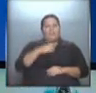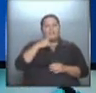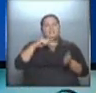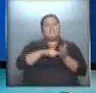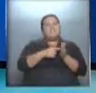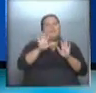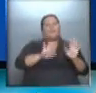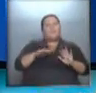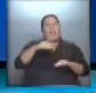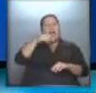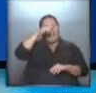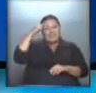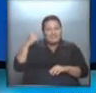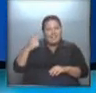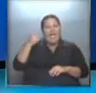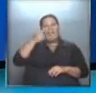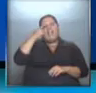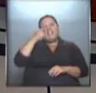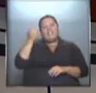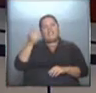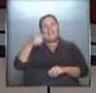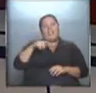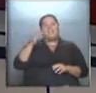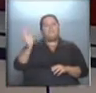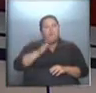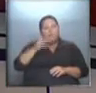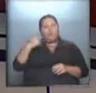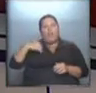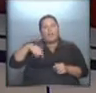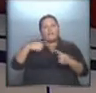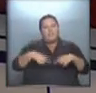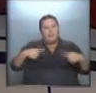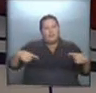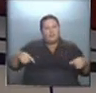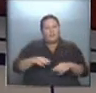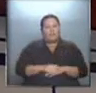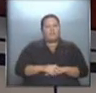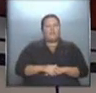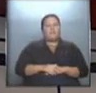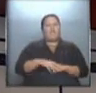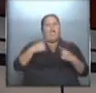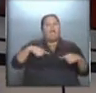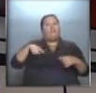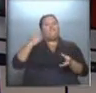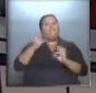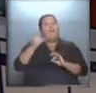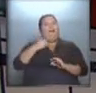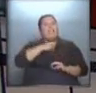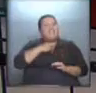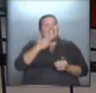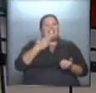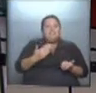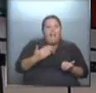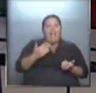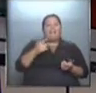Centralidad del Estado, soberanía, intereses nacionales, producción nacional, etc. Y por otra parte hay un componente emocional, de empatía,